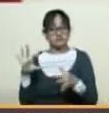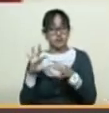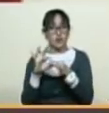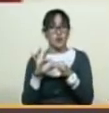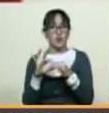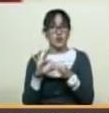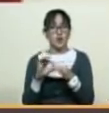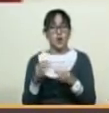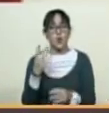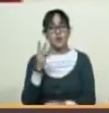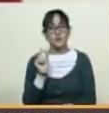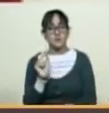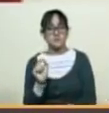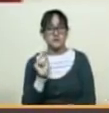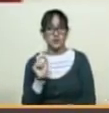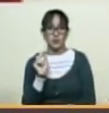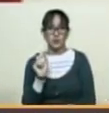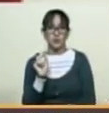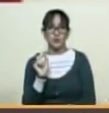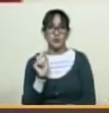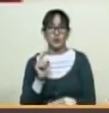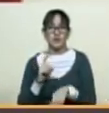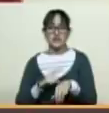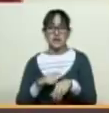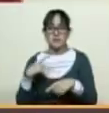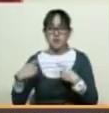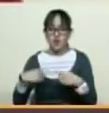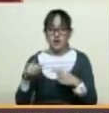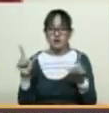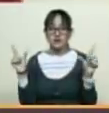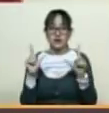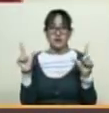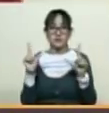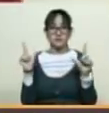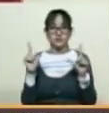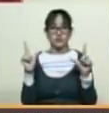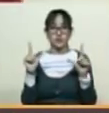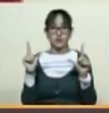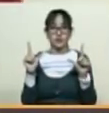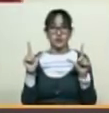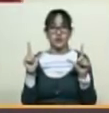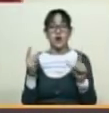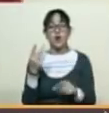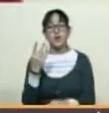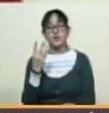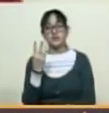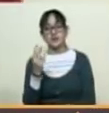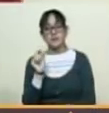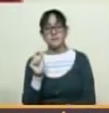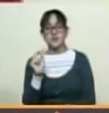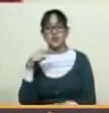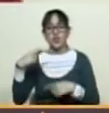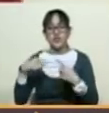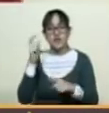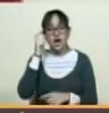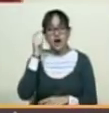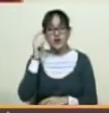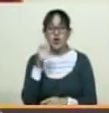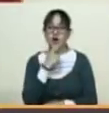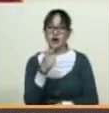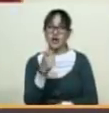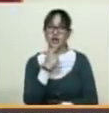tener 4 minutos en tiempos diarios de televisión y 3 minutos diarios en la